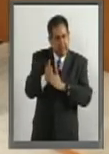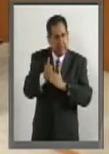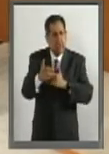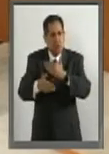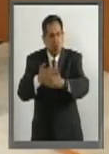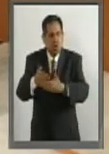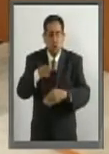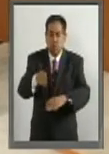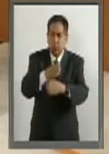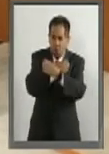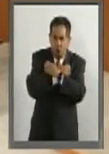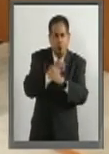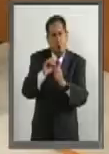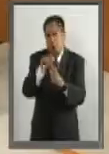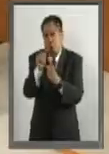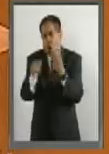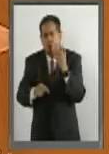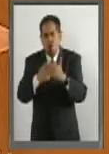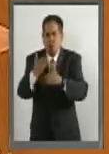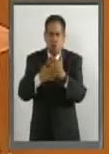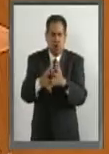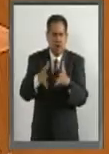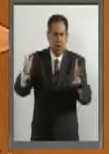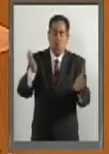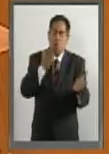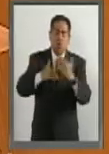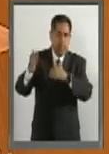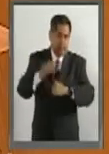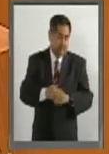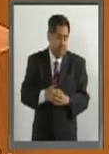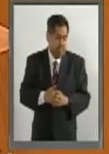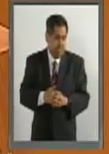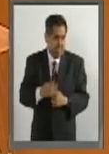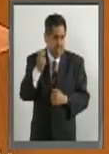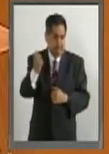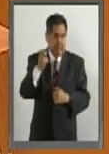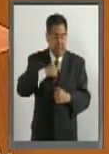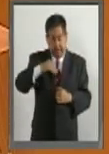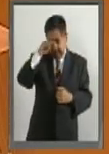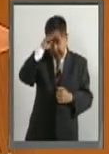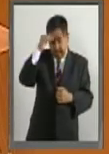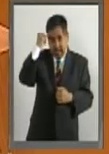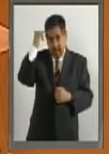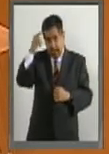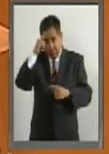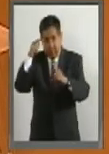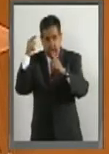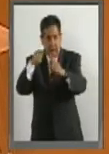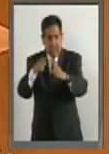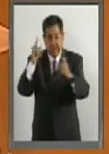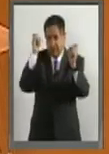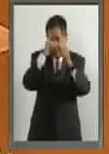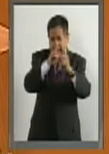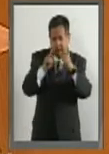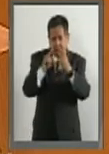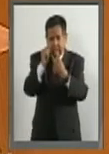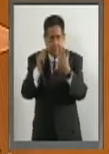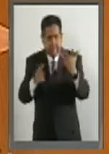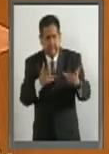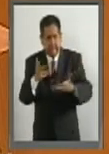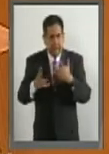educación y en otras áreas del desarrollo. Ante esta situación, la estrategia para afrontar esta difícil situación